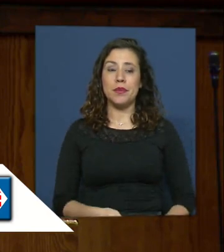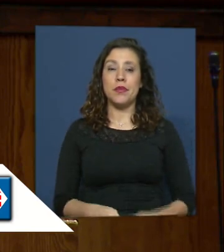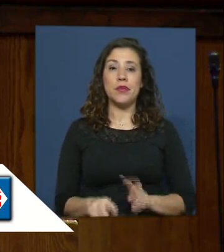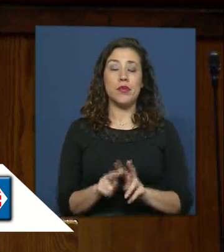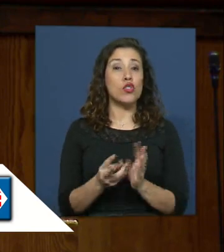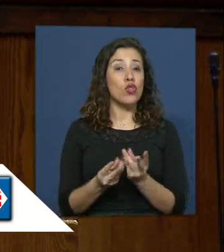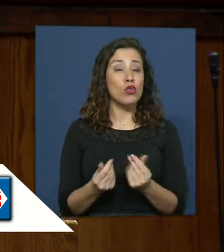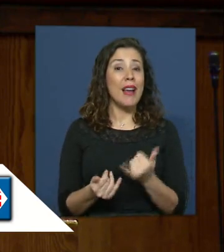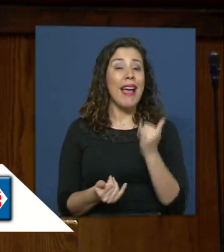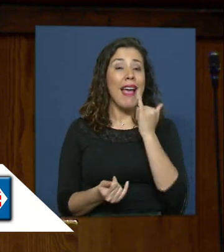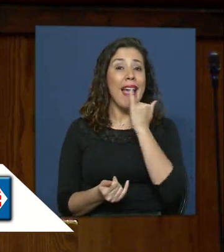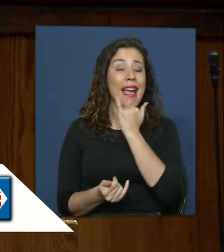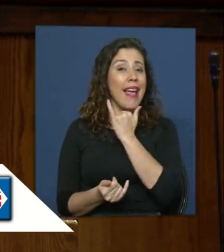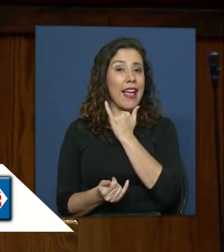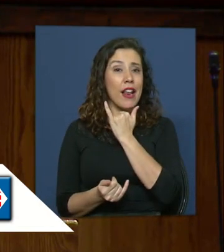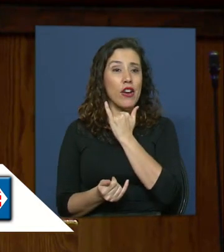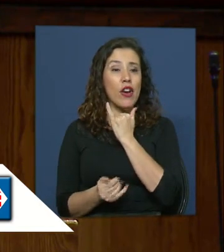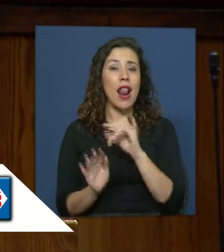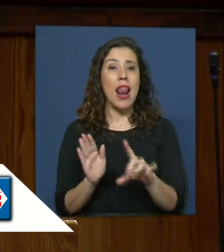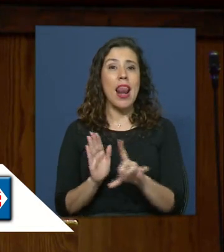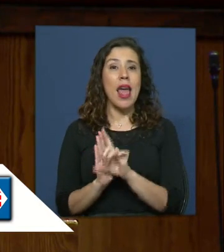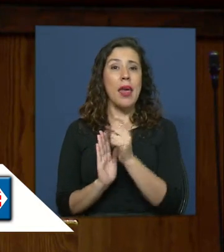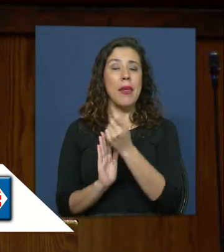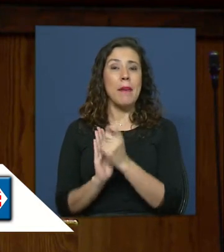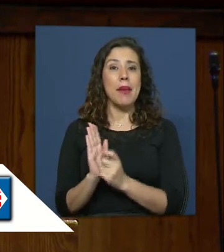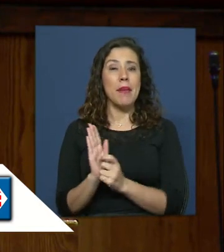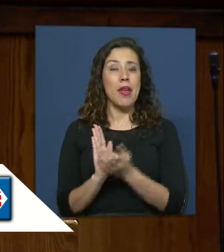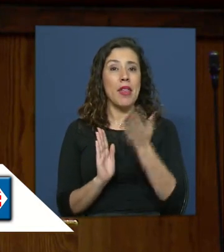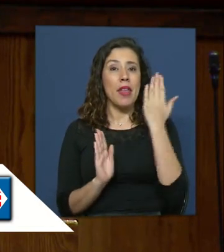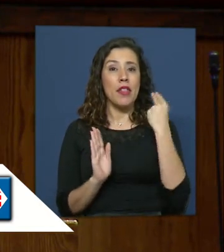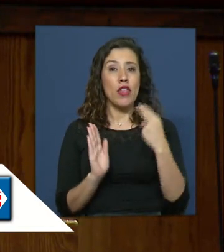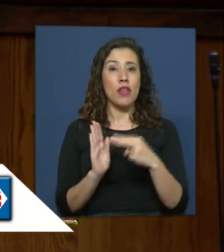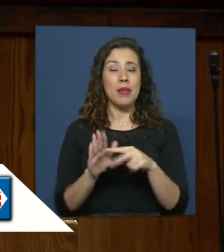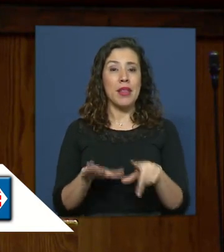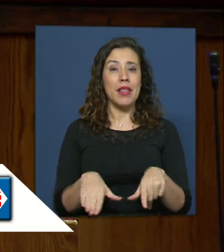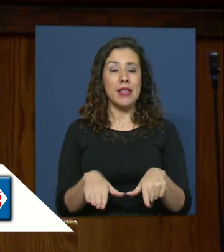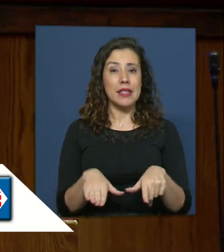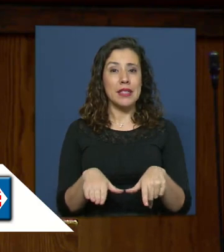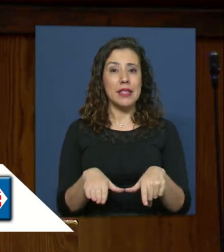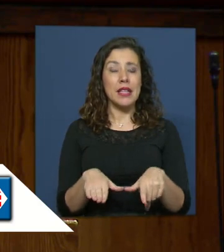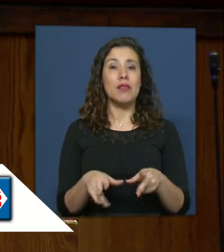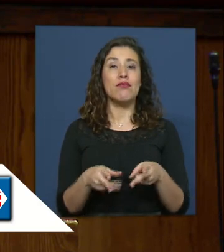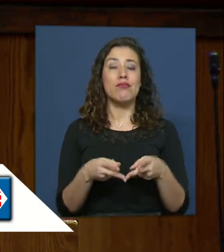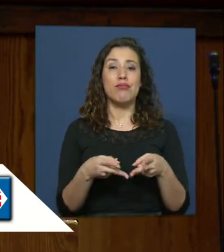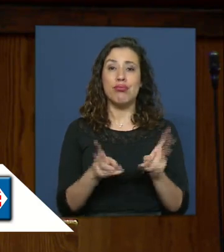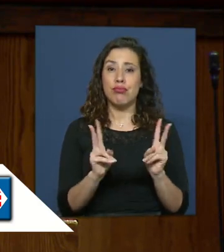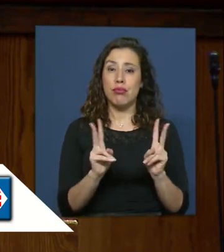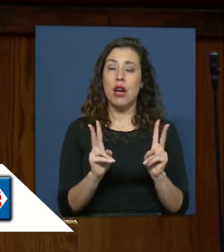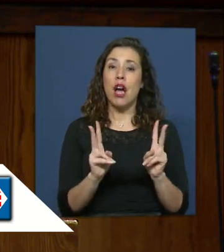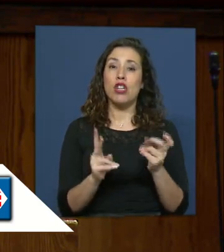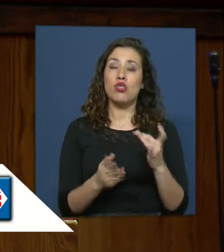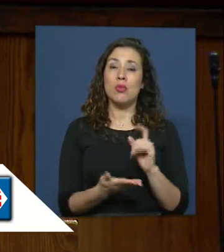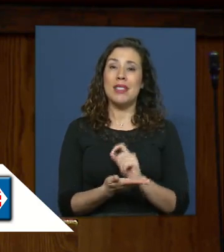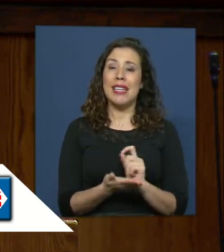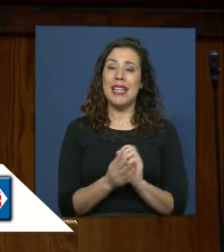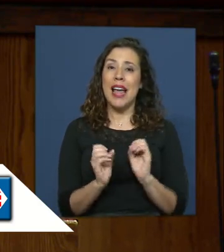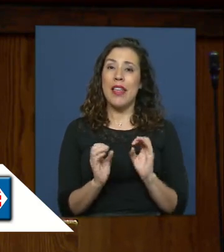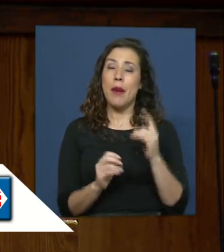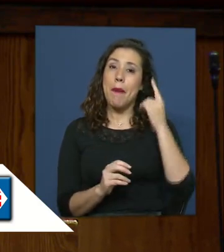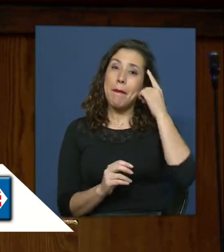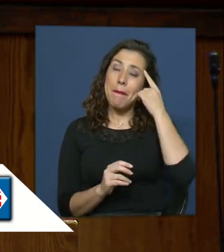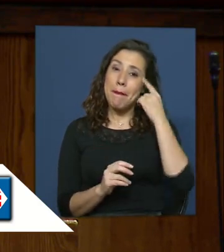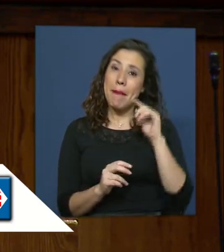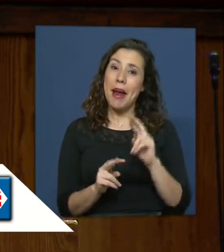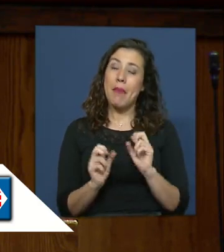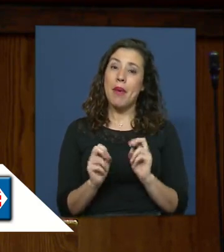Corrige un error de referencia en la ley de presupuesto del año 2017 y faculta a la Subsecretaría de Educación para